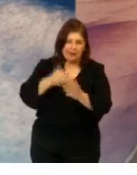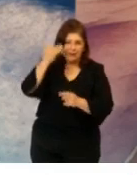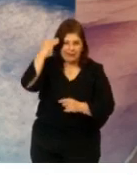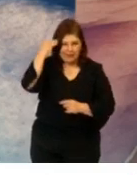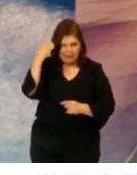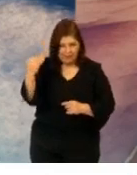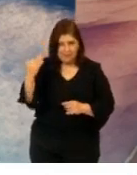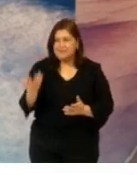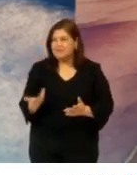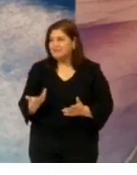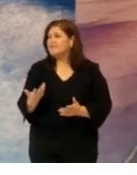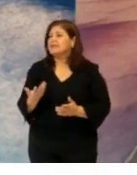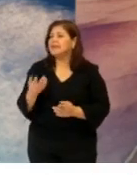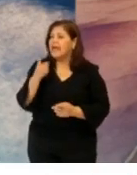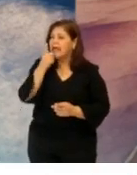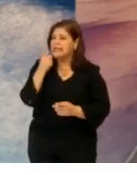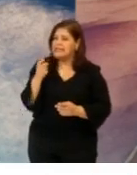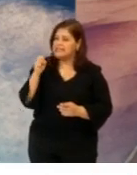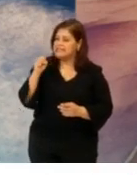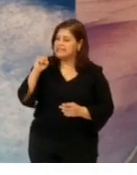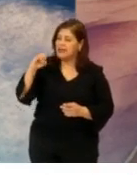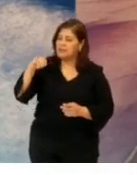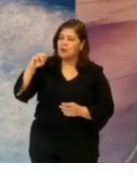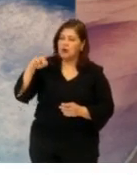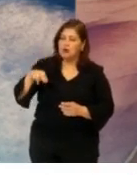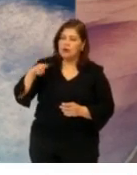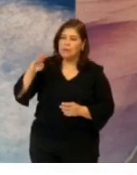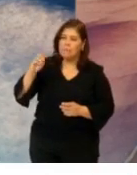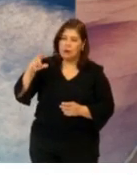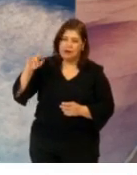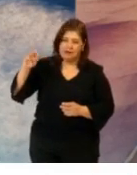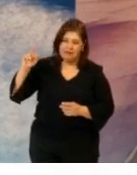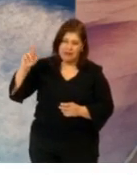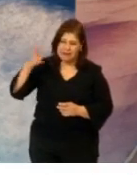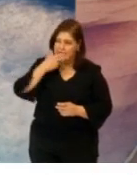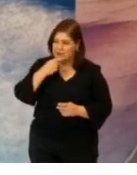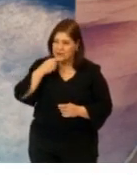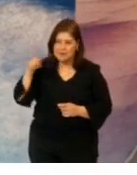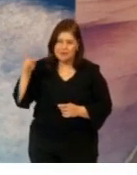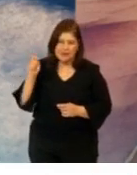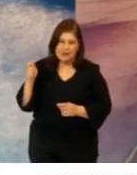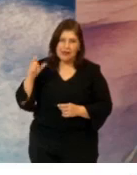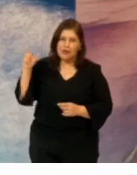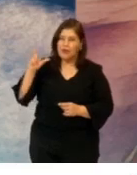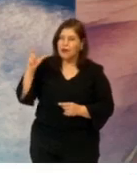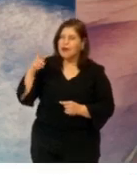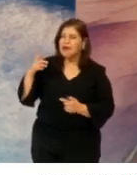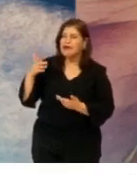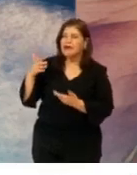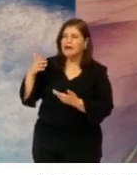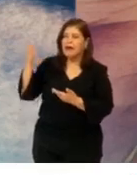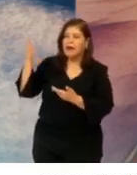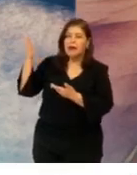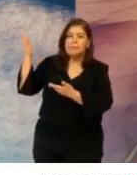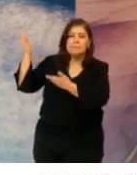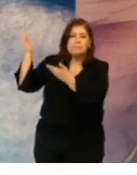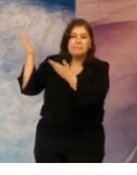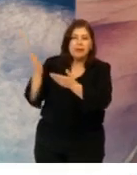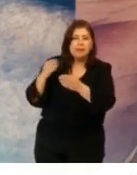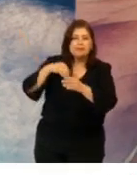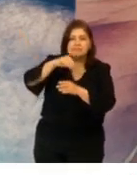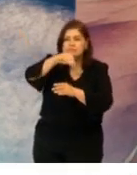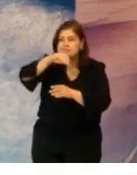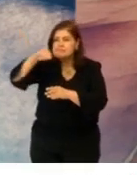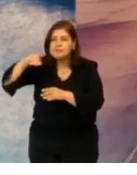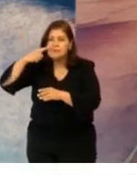Dicen de Simón Bolívar que cuando llegó a fundar algunas de las ciudades en su